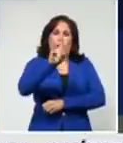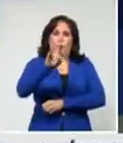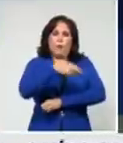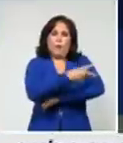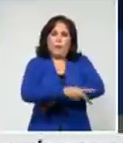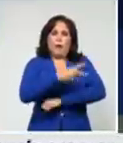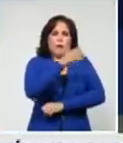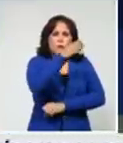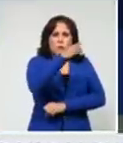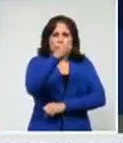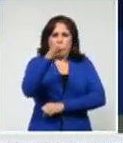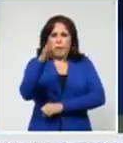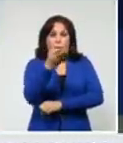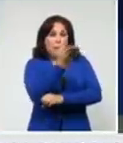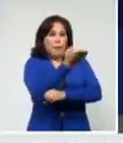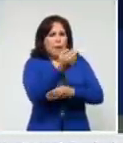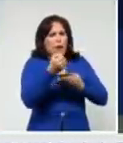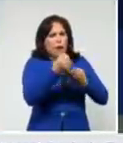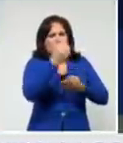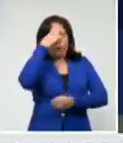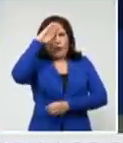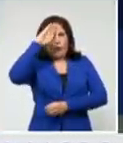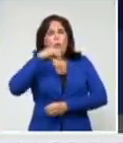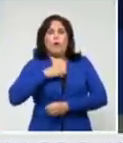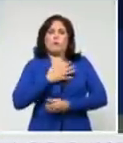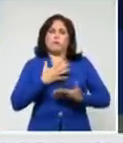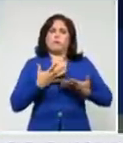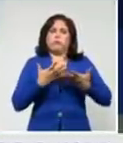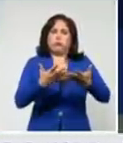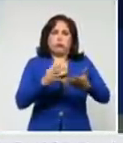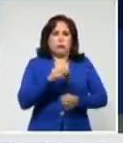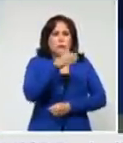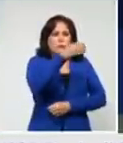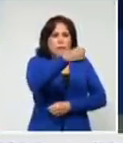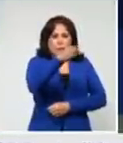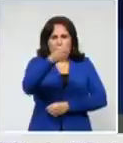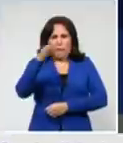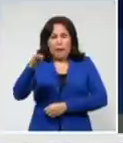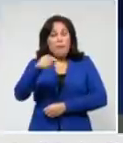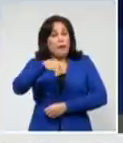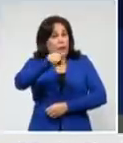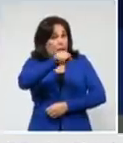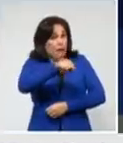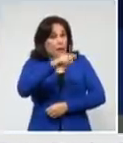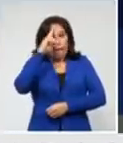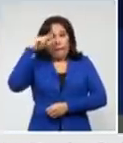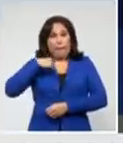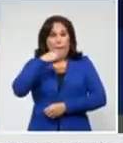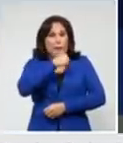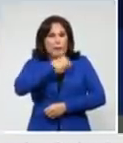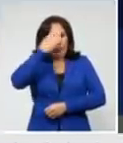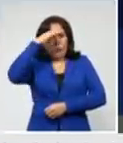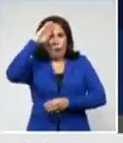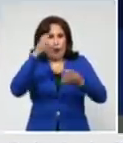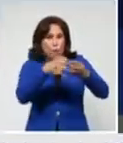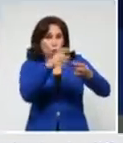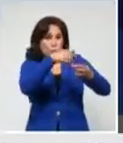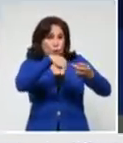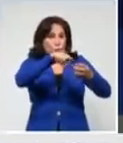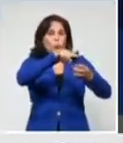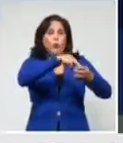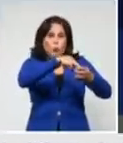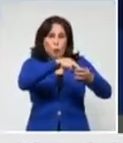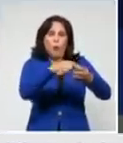lo han solicitado. Ellos han significado muchas veces el aliento de vida de